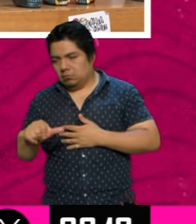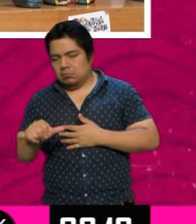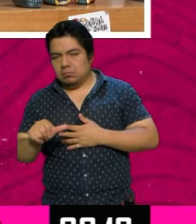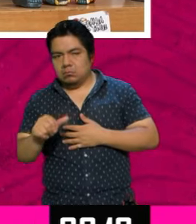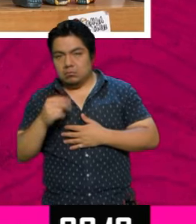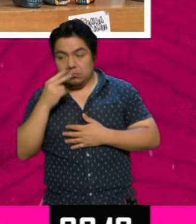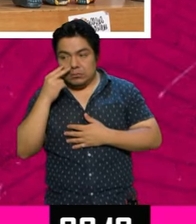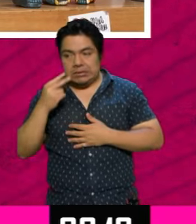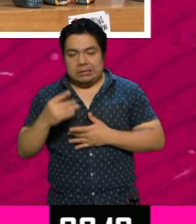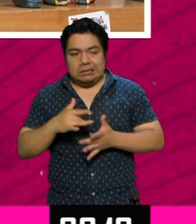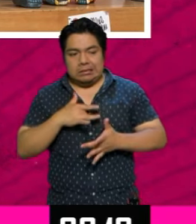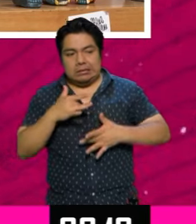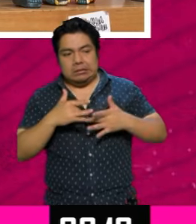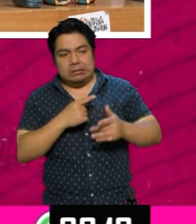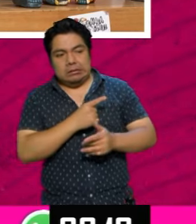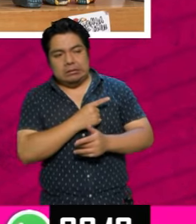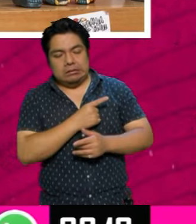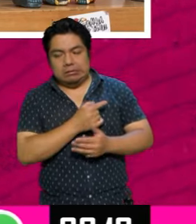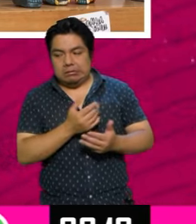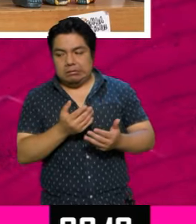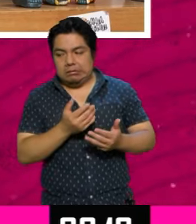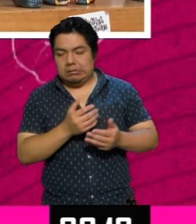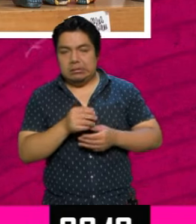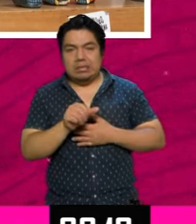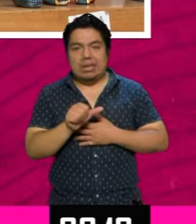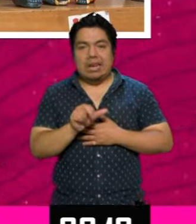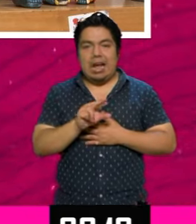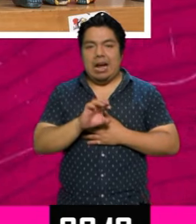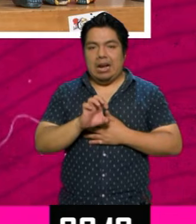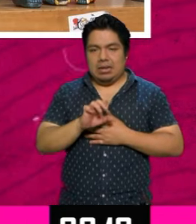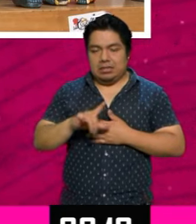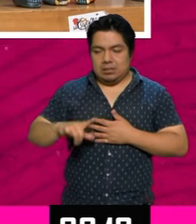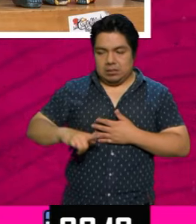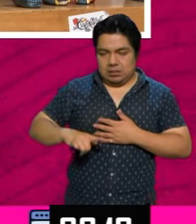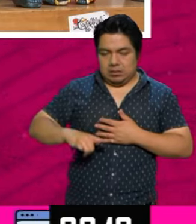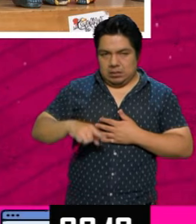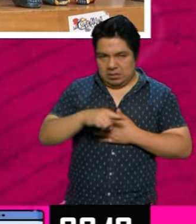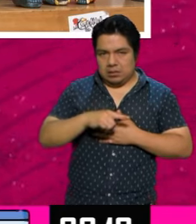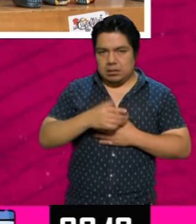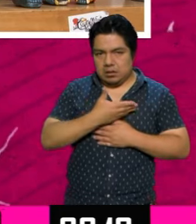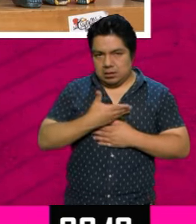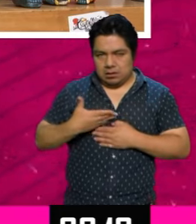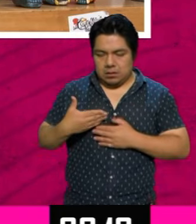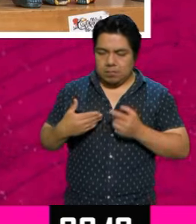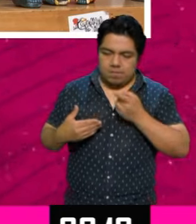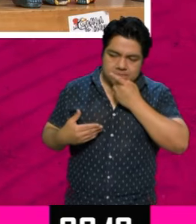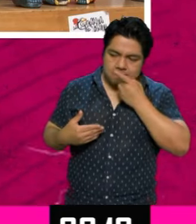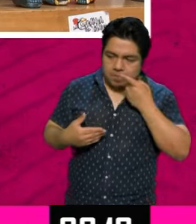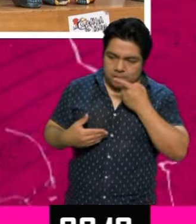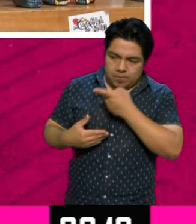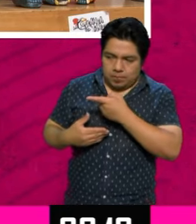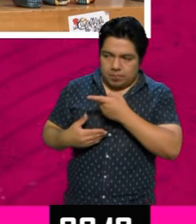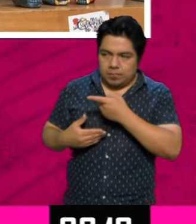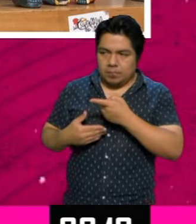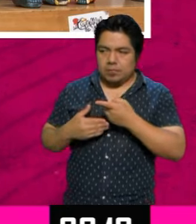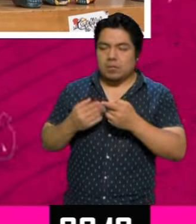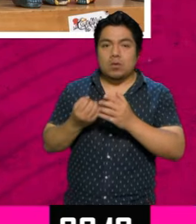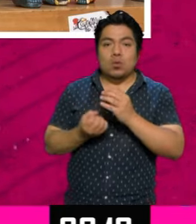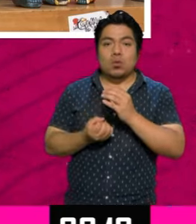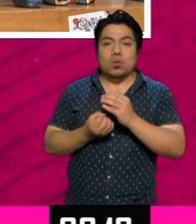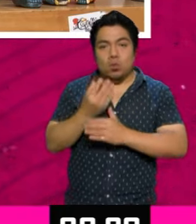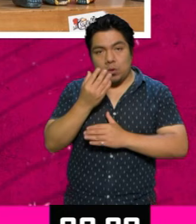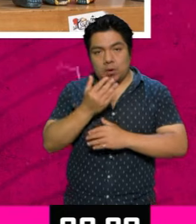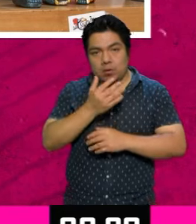vio aislado, Arce dio su última jugada, digamos, la jugada de jaque mate, al nombrar un